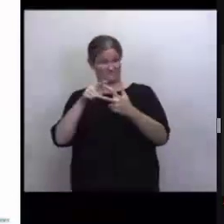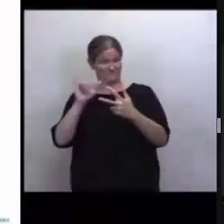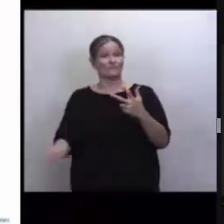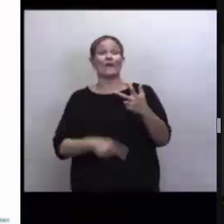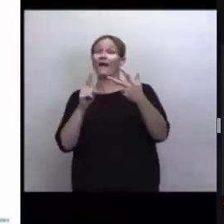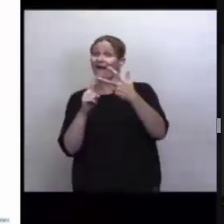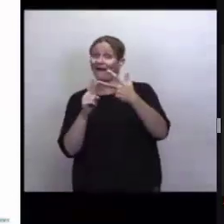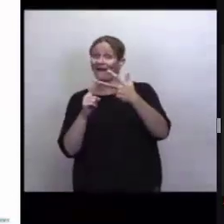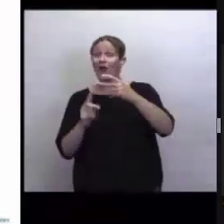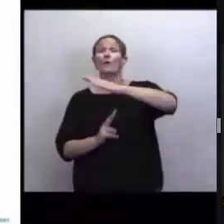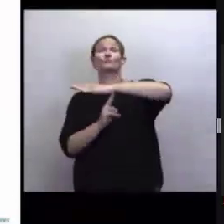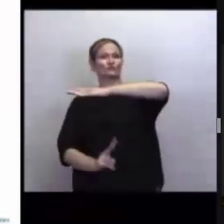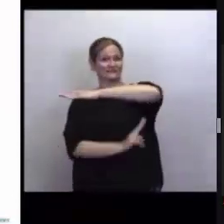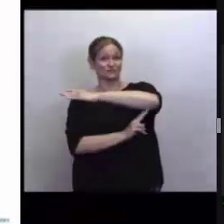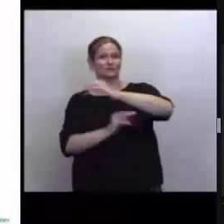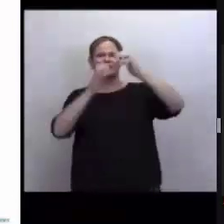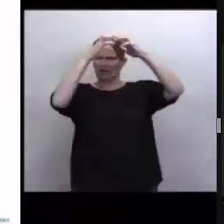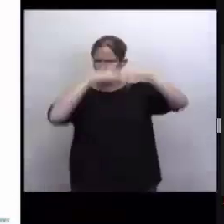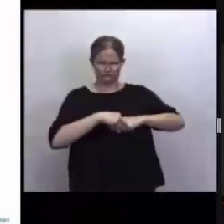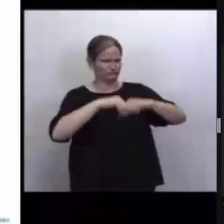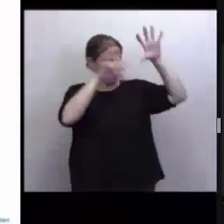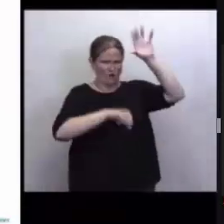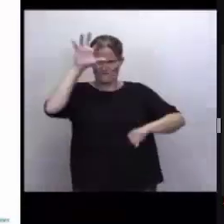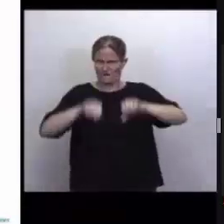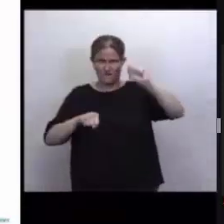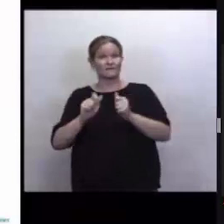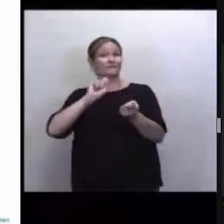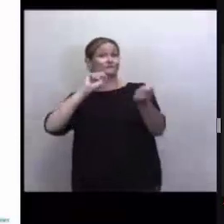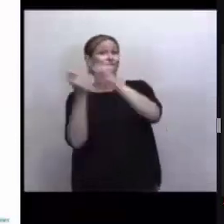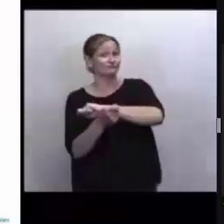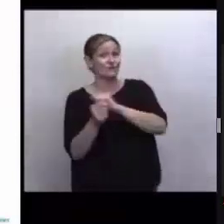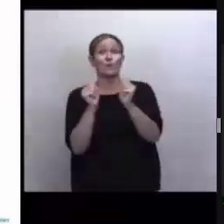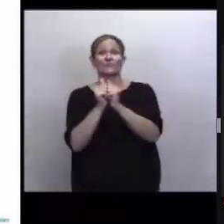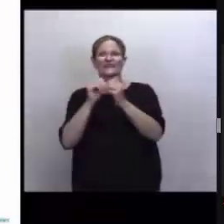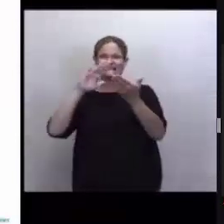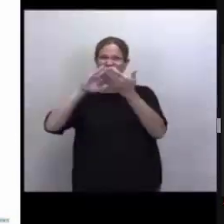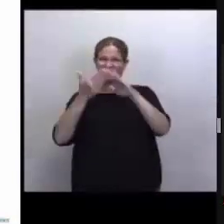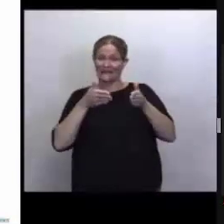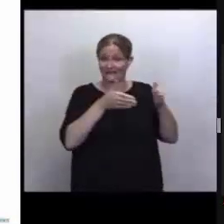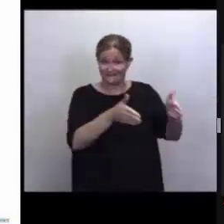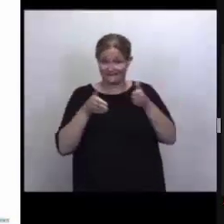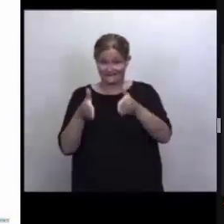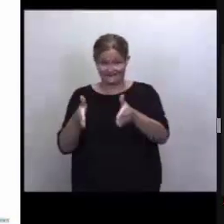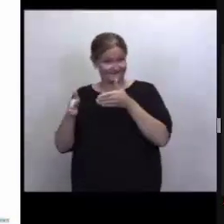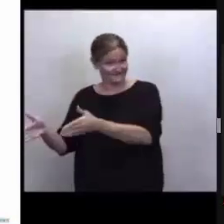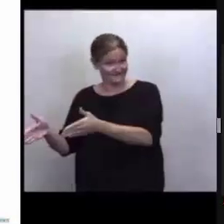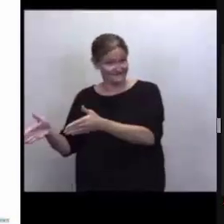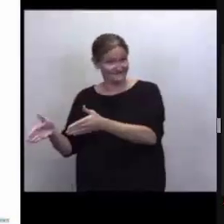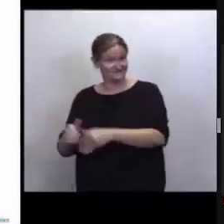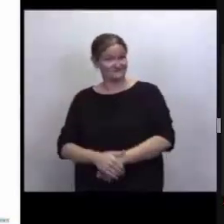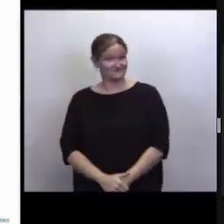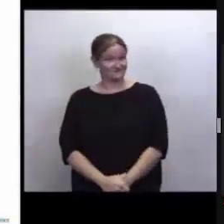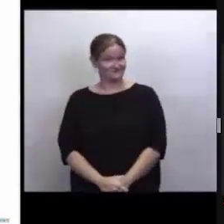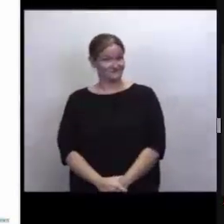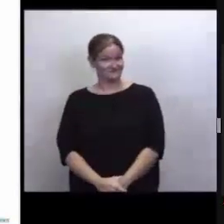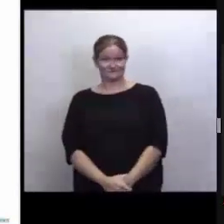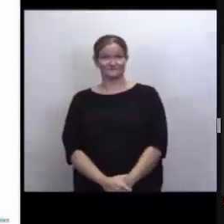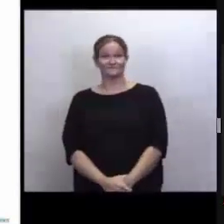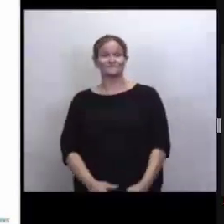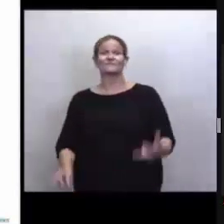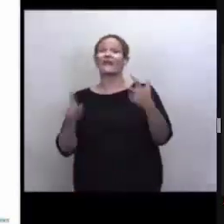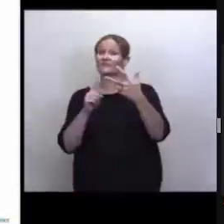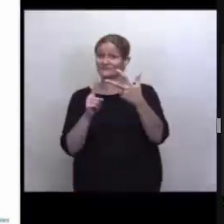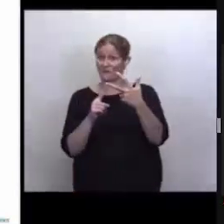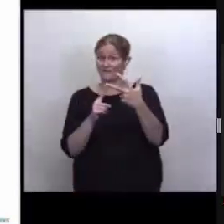del I-81 con los estándares del diseño actuales, y la alternativa de red comunitaria, que eliminaría